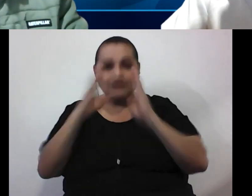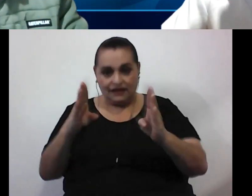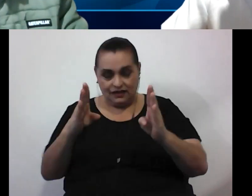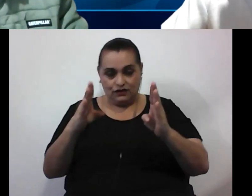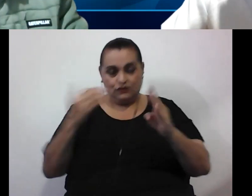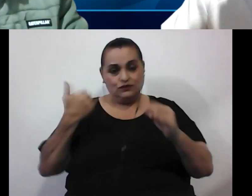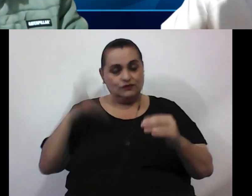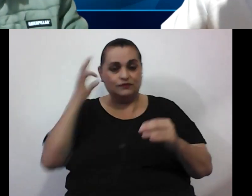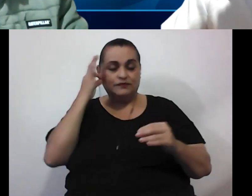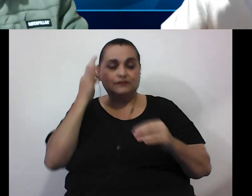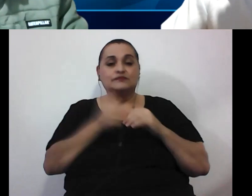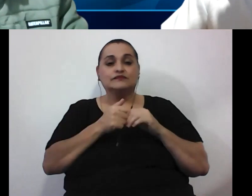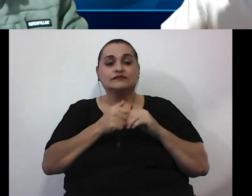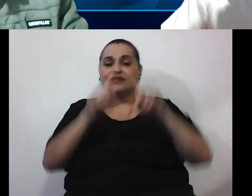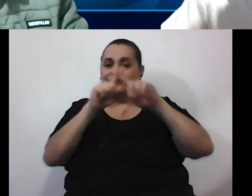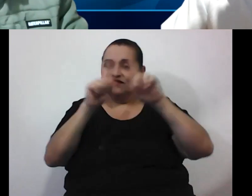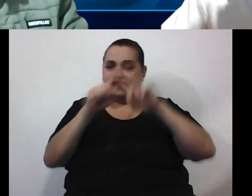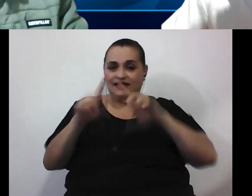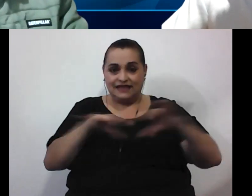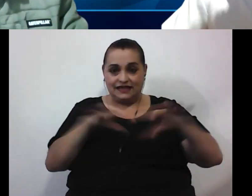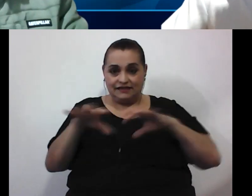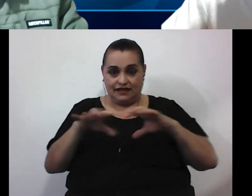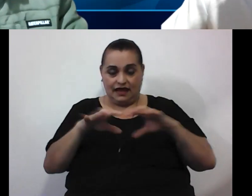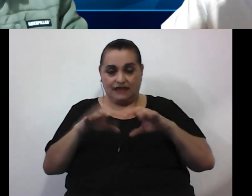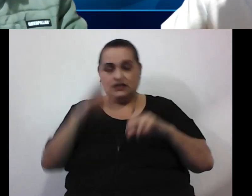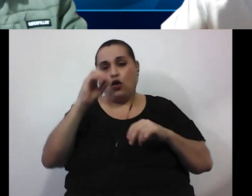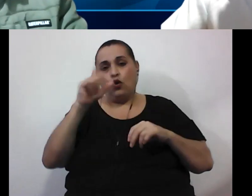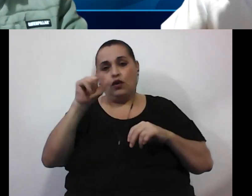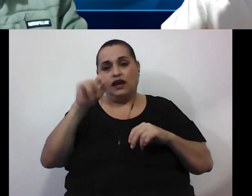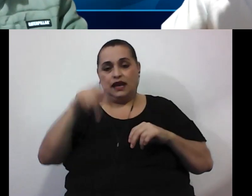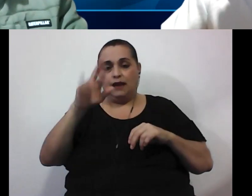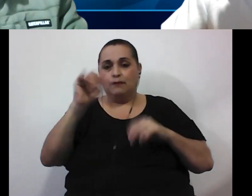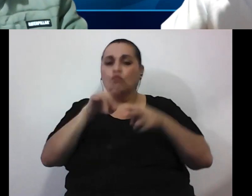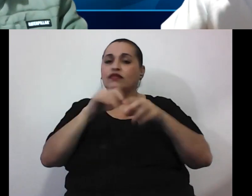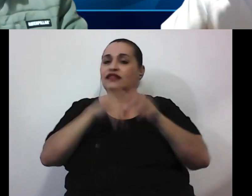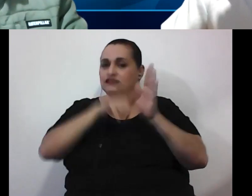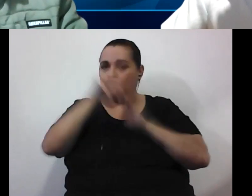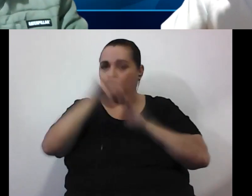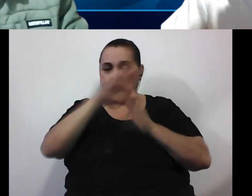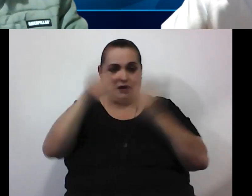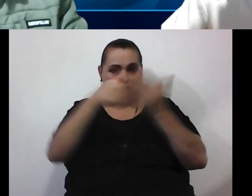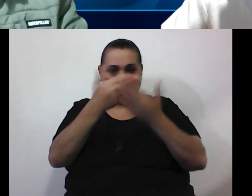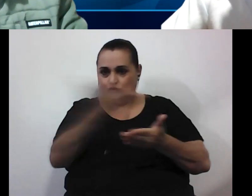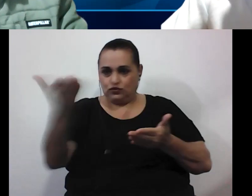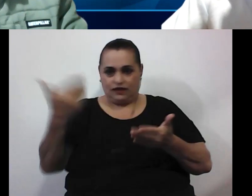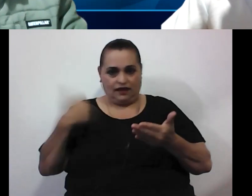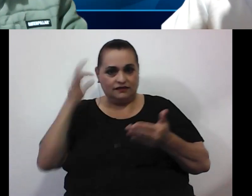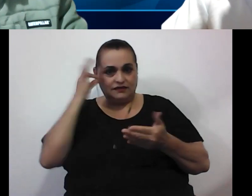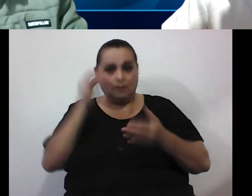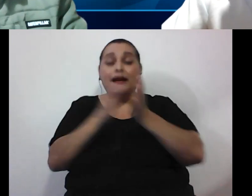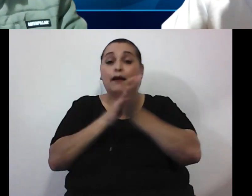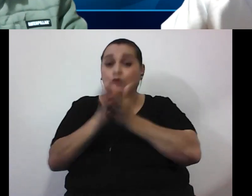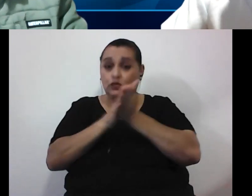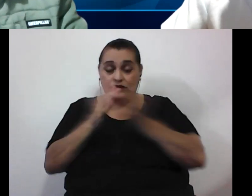atentos a las distintas actividades que el Colipro desarrolla para todas y todos ustedes con el fin de que aprovechen los